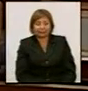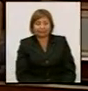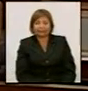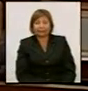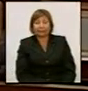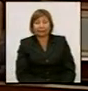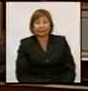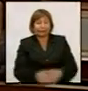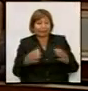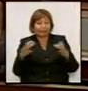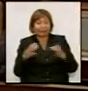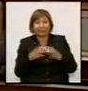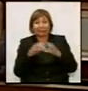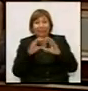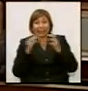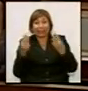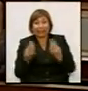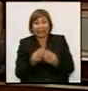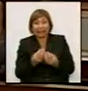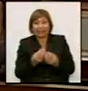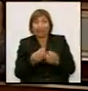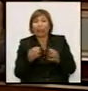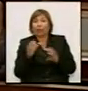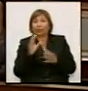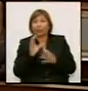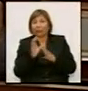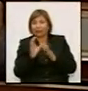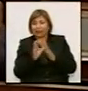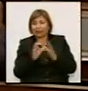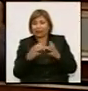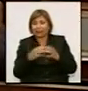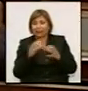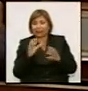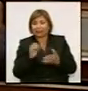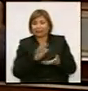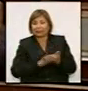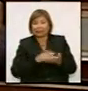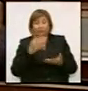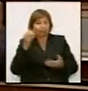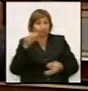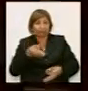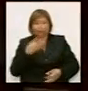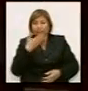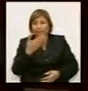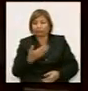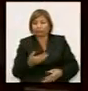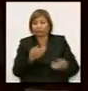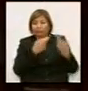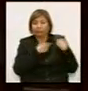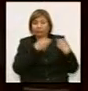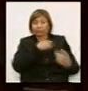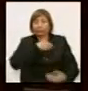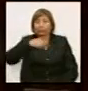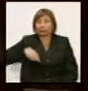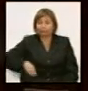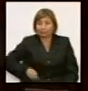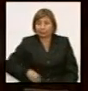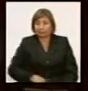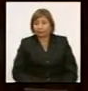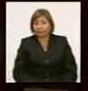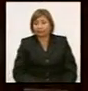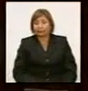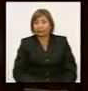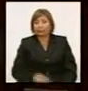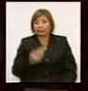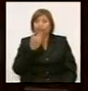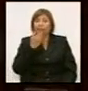La Asamblea Constituyente correspondía por derecho el cargo de presidente a quien